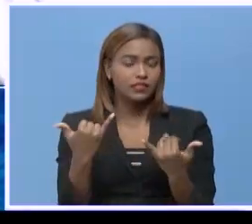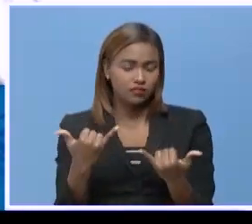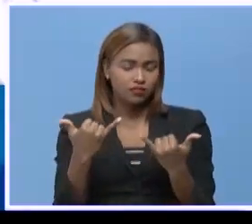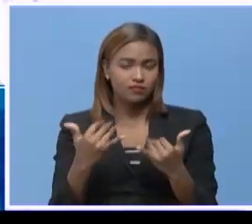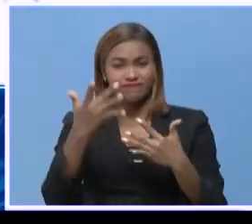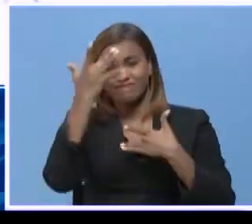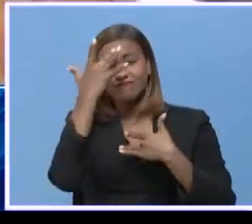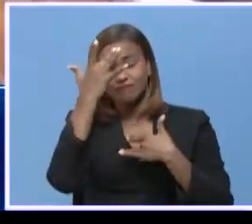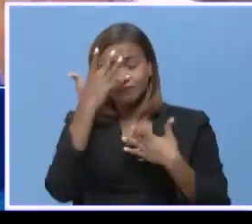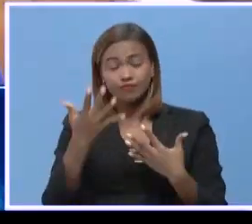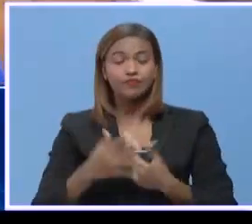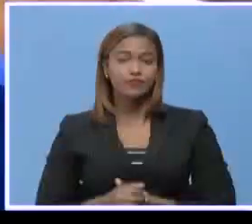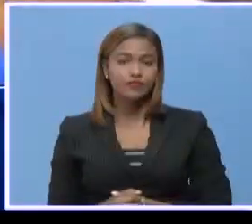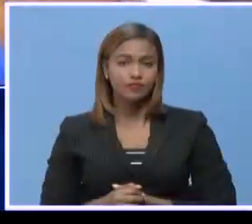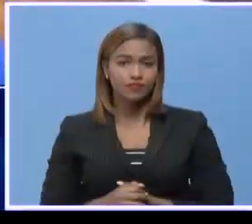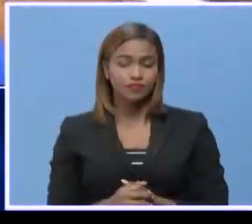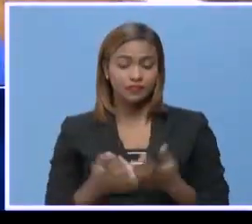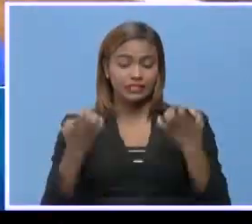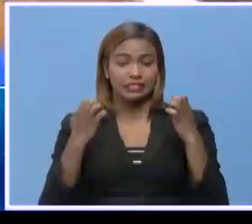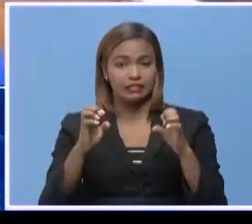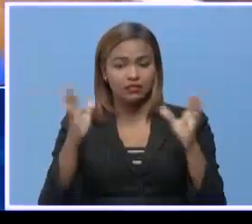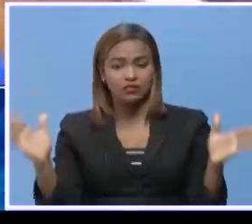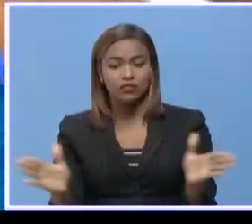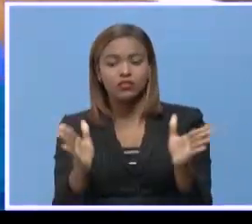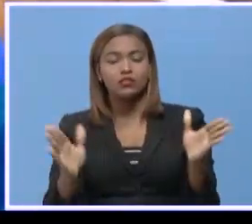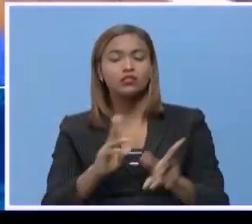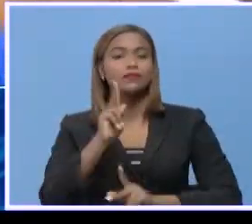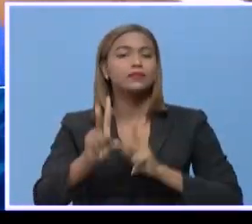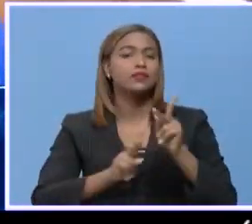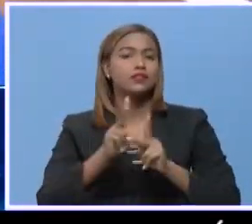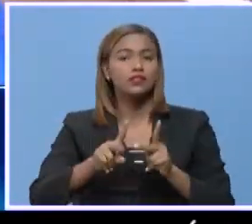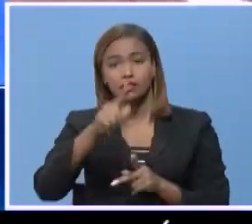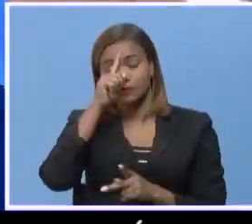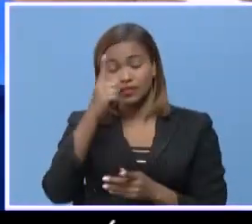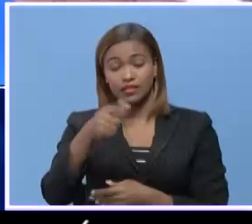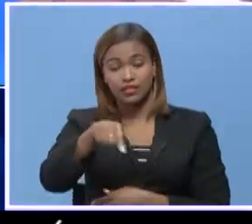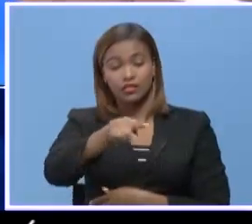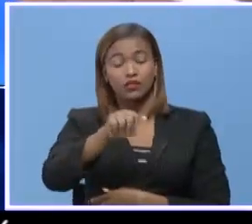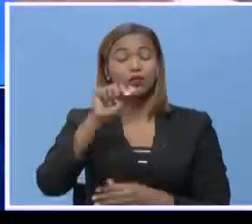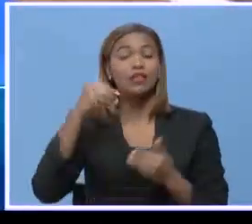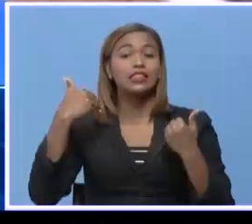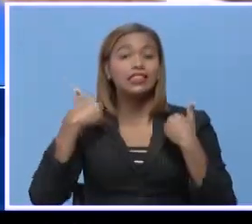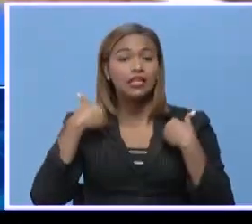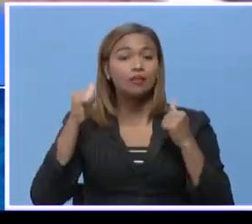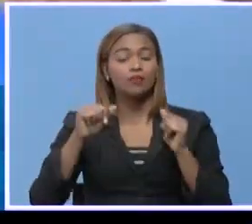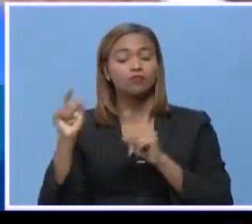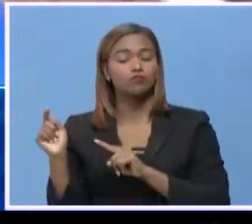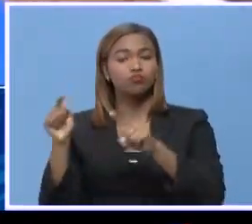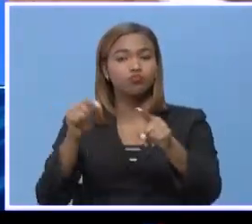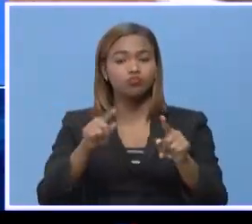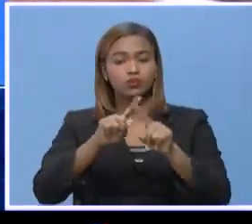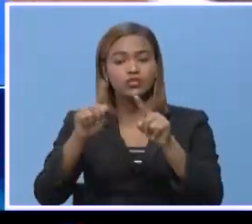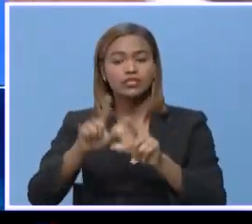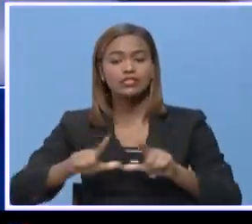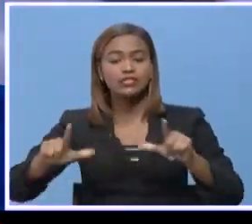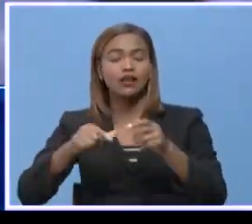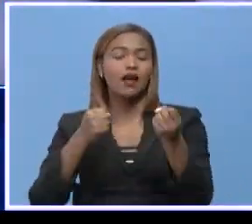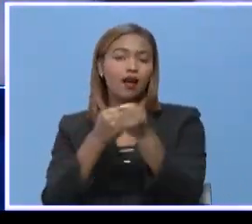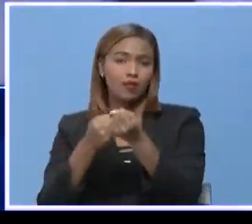esta enfermedad. Intentando motivar a la población para que estos vengan a acudir a los puntos de